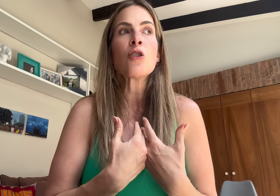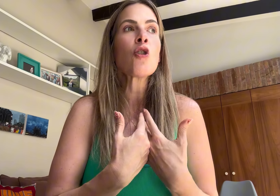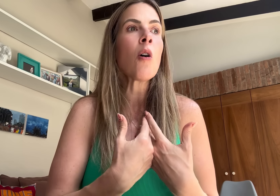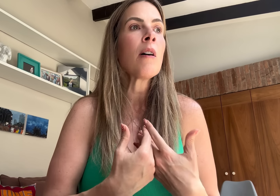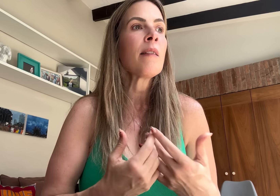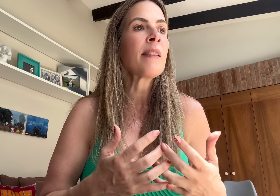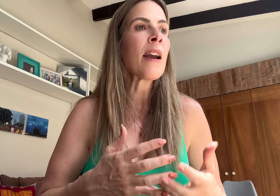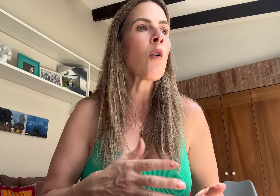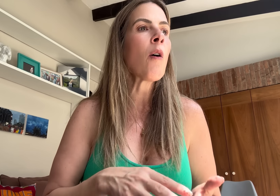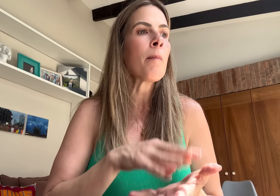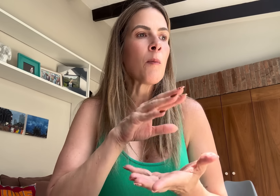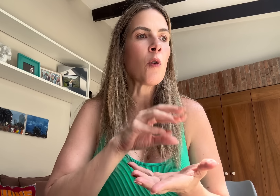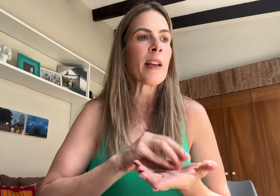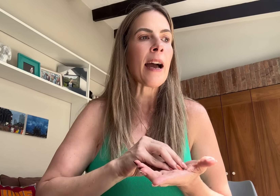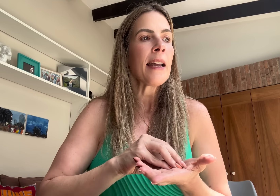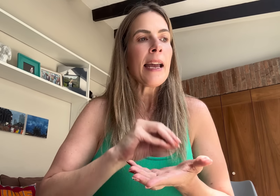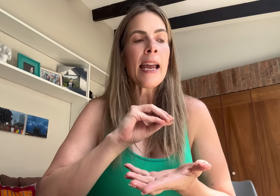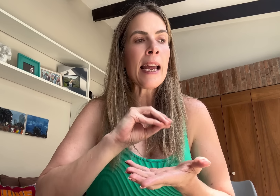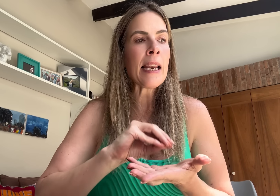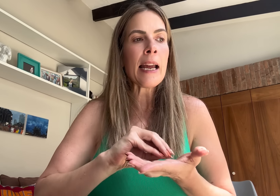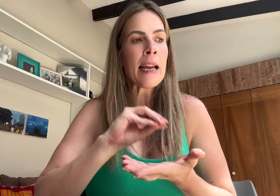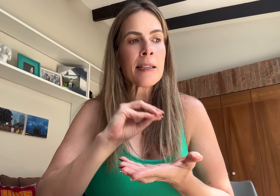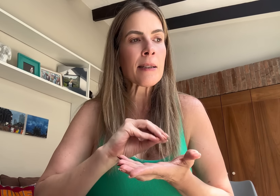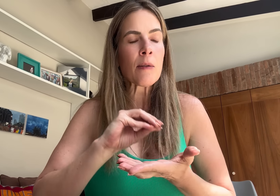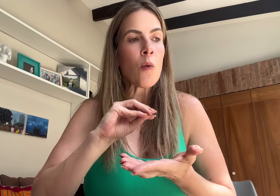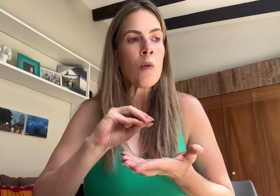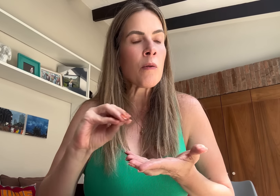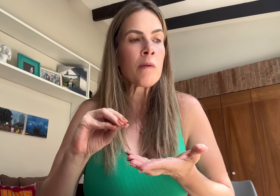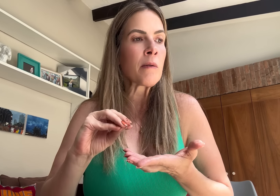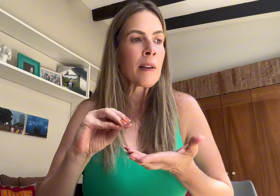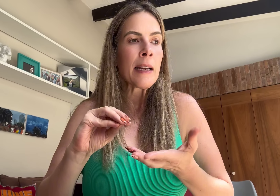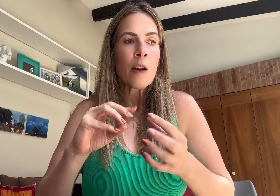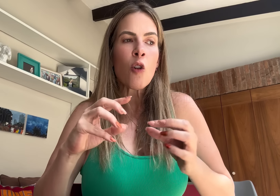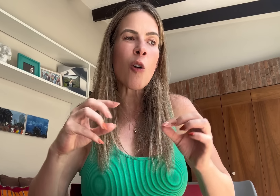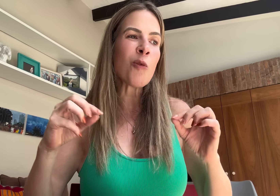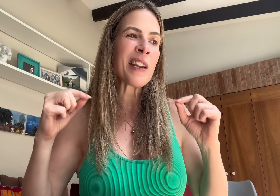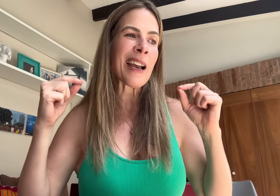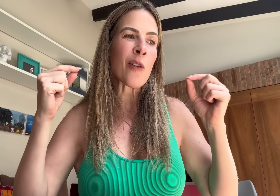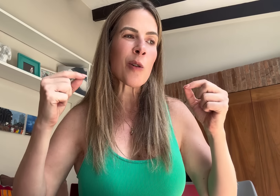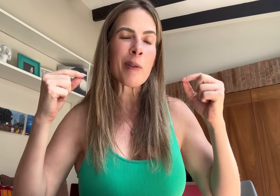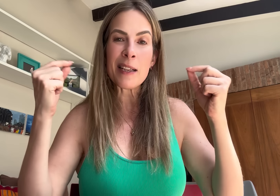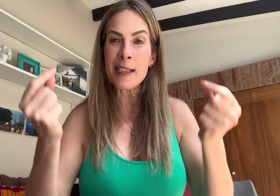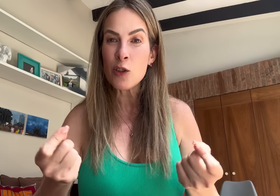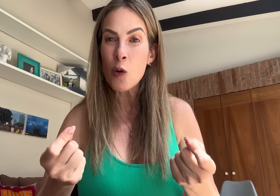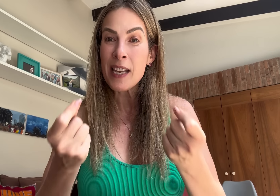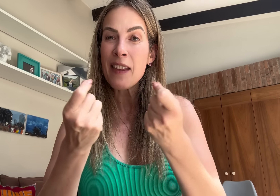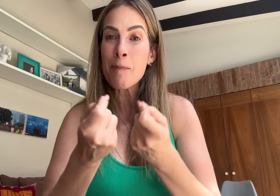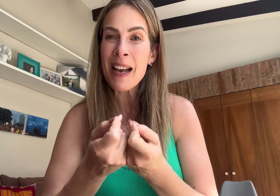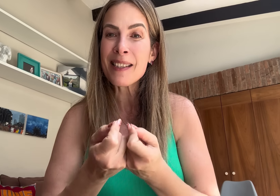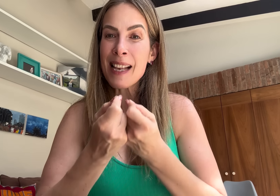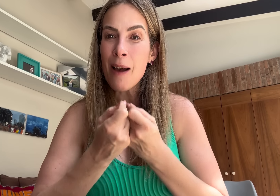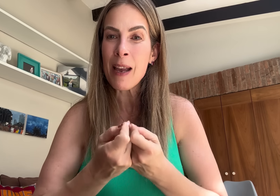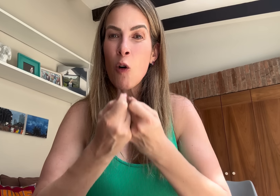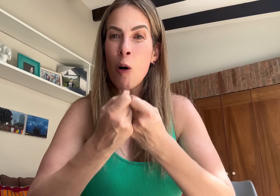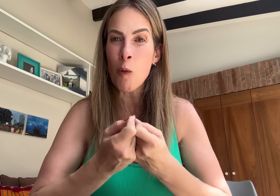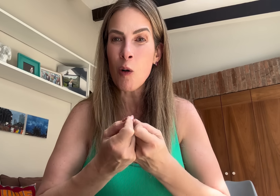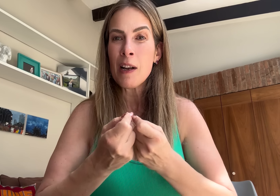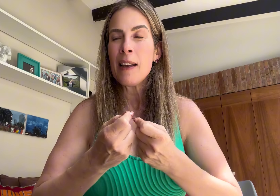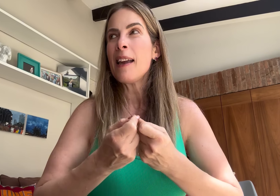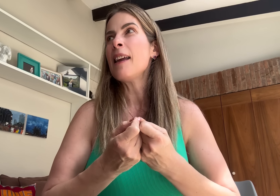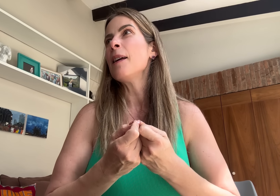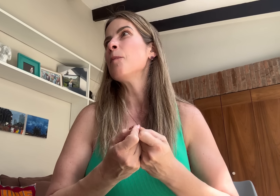desde que yo tengo memoria. Él es un comunicador preciso y además sabe